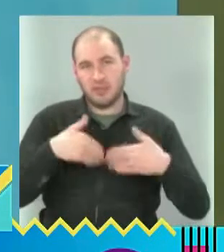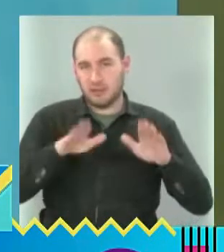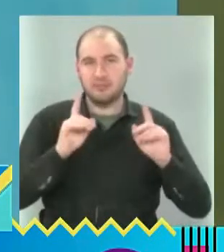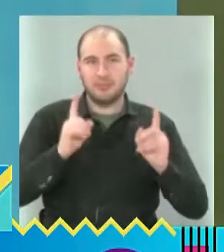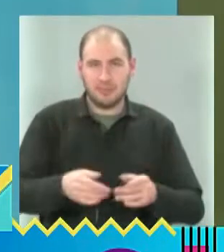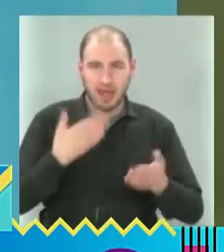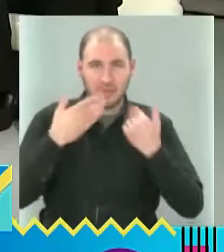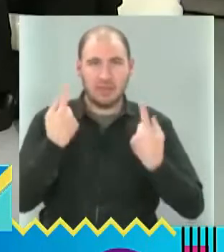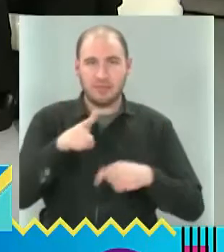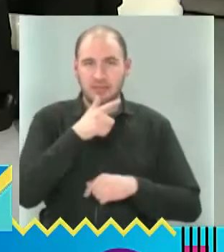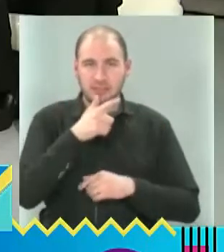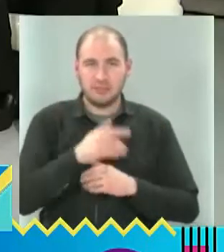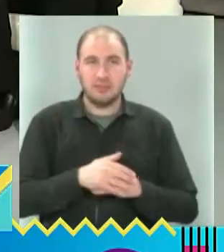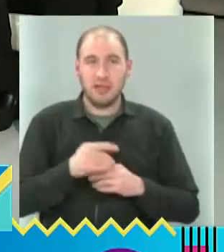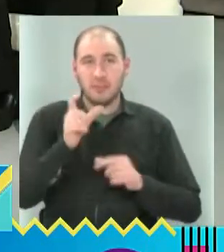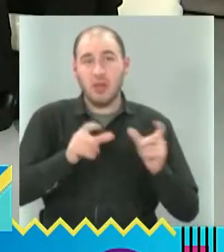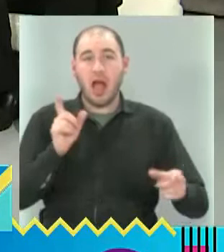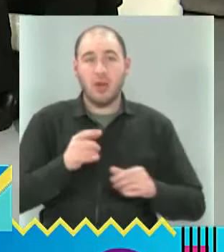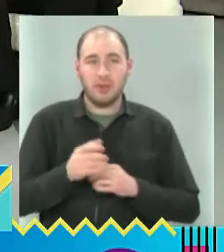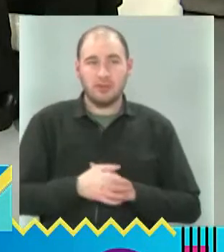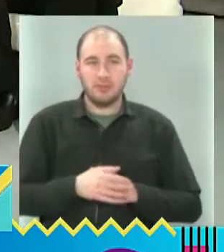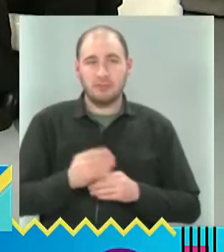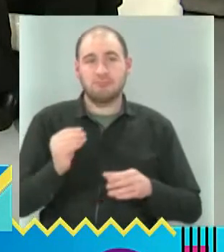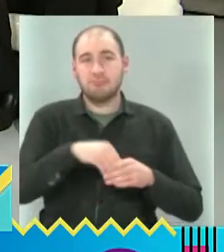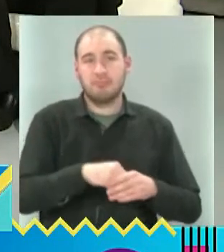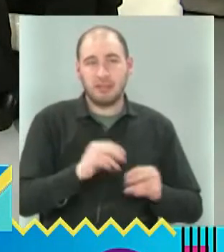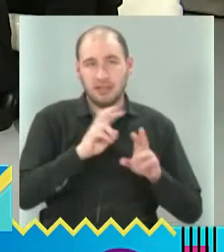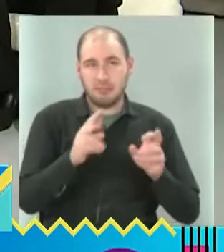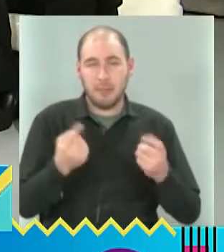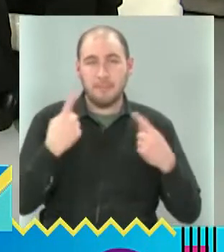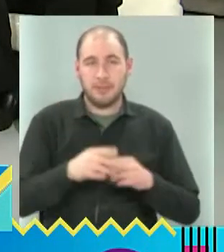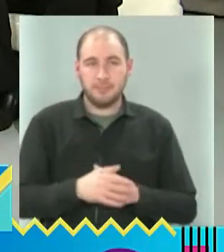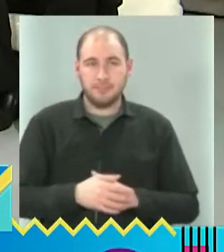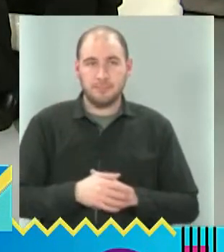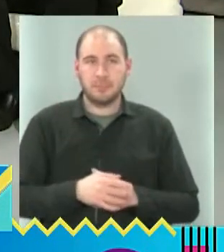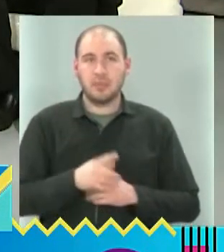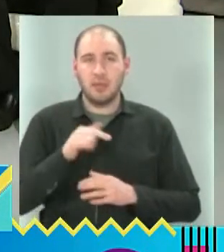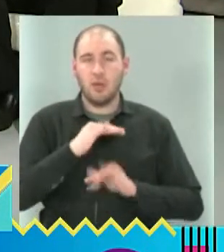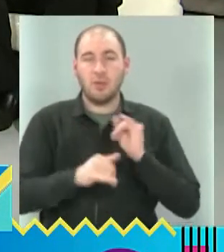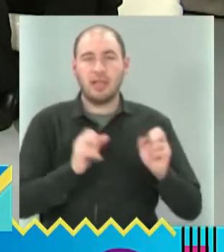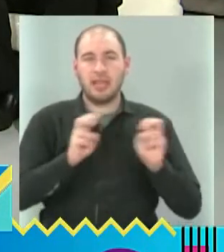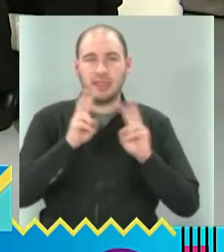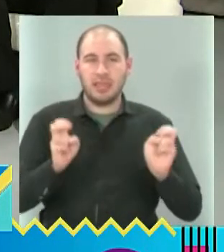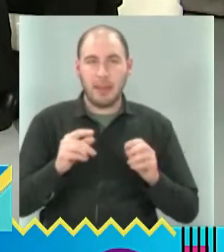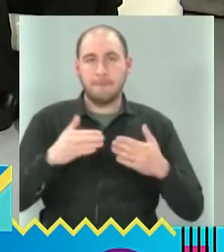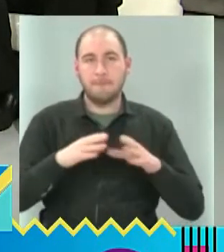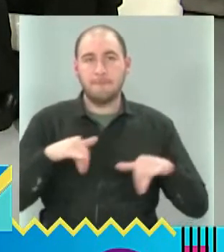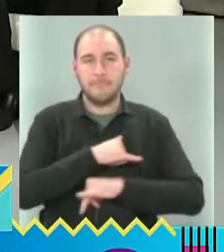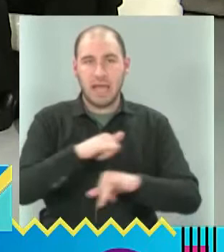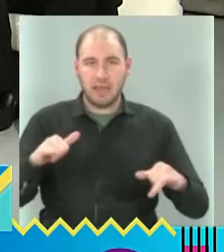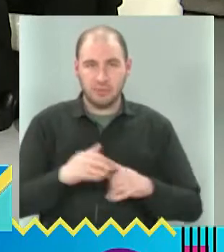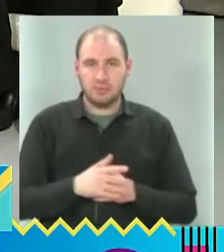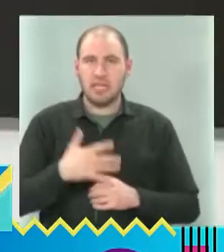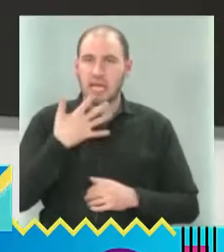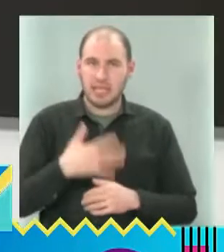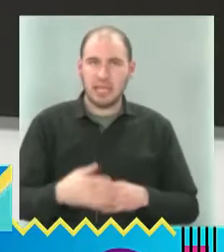también dicho en distintos parecidos, no sé si alguno quiere hacer alguna acotación al respecto, pero bueno, si no, ya nos metemos en esto que tiene que ver con los medios, ¿sí? Y